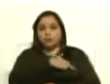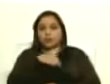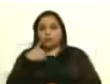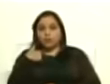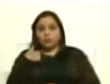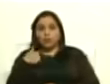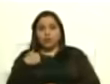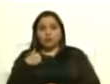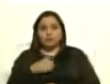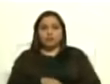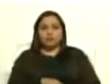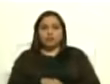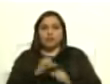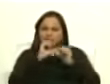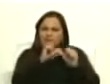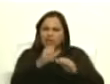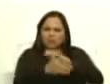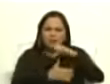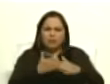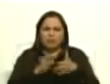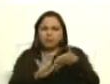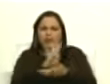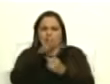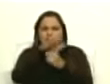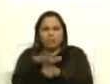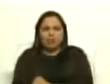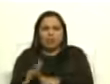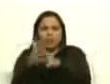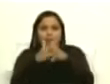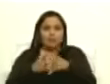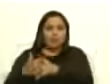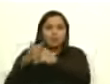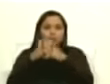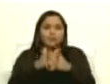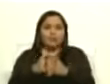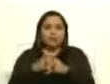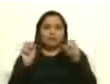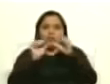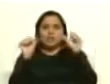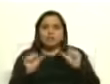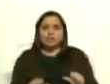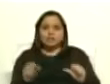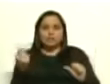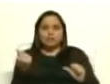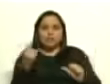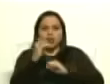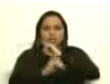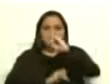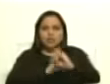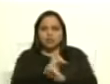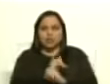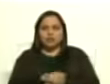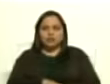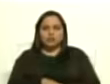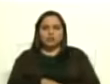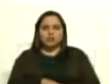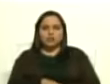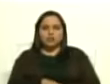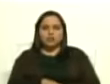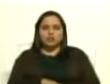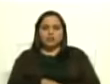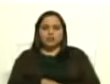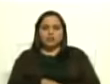Si nosotros seguimos sometidos al dominio estadounidense para el sistema financiero internacional basado en relaciones